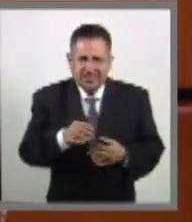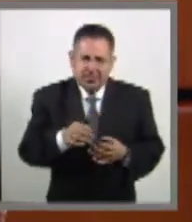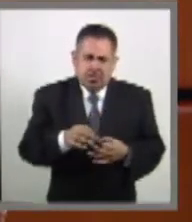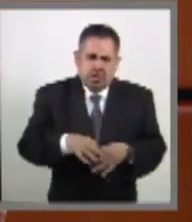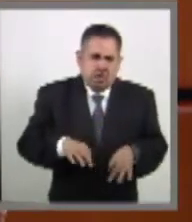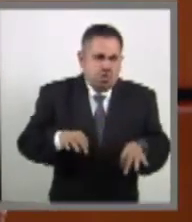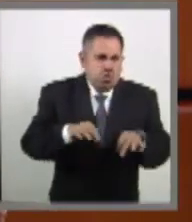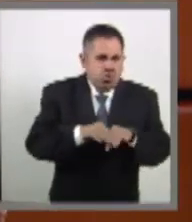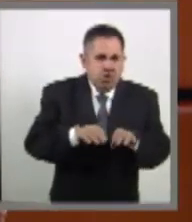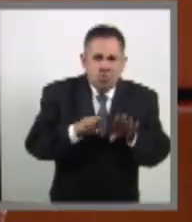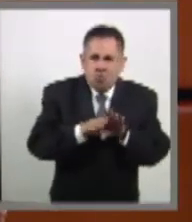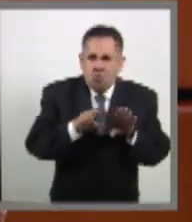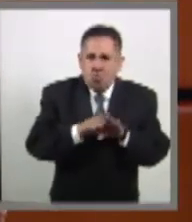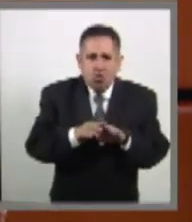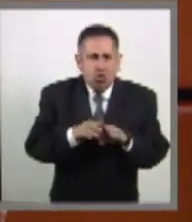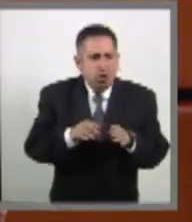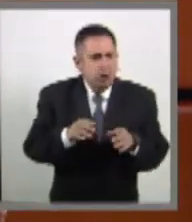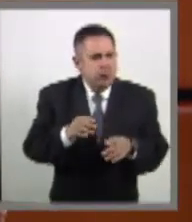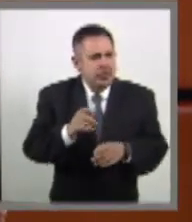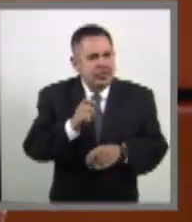un componente